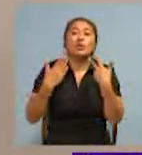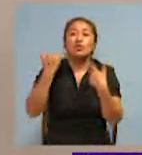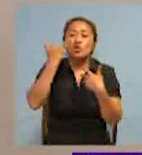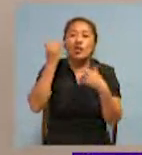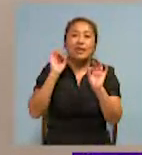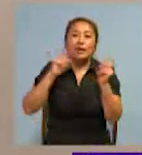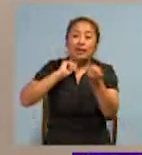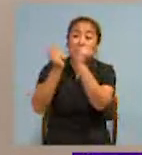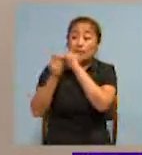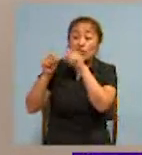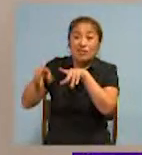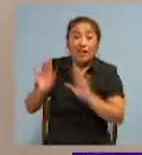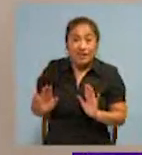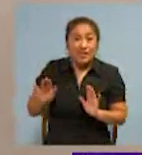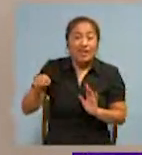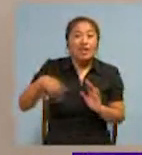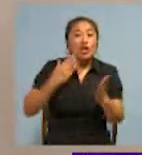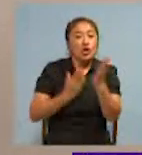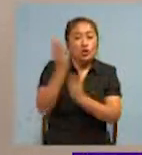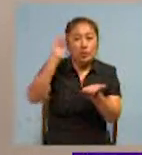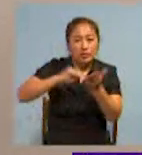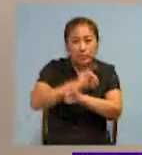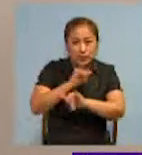viendo muchos cambios en esta localidad nosotros seguimos con más información